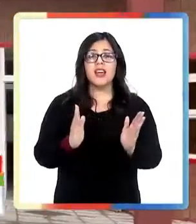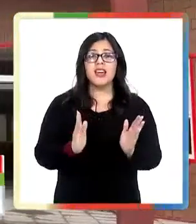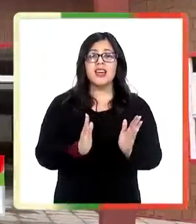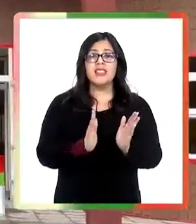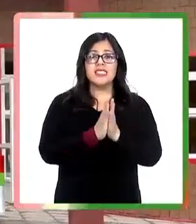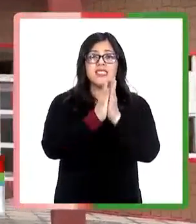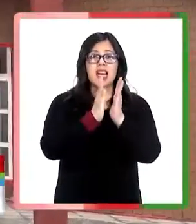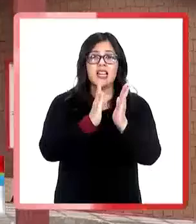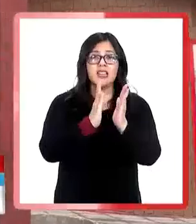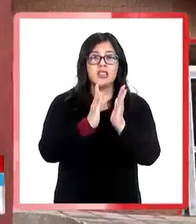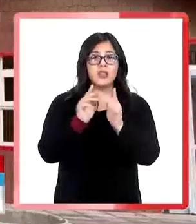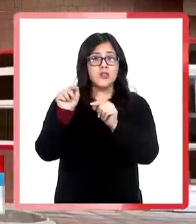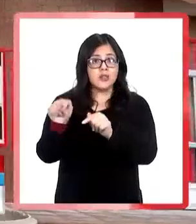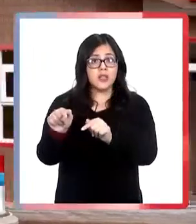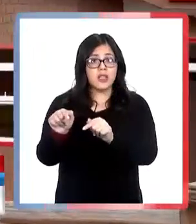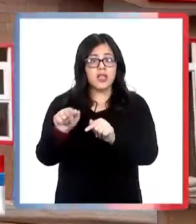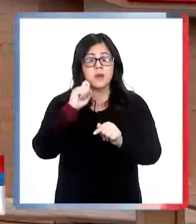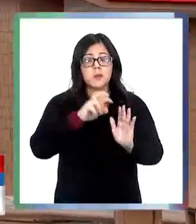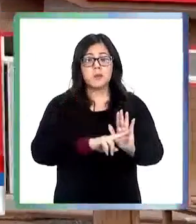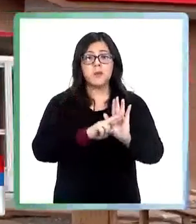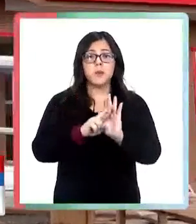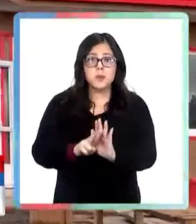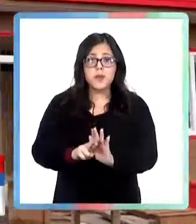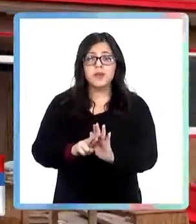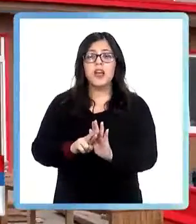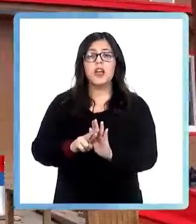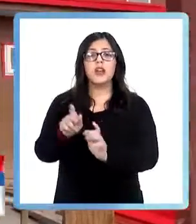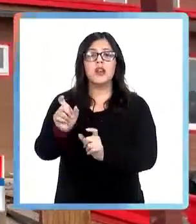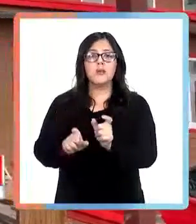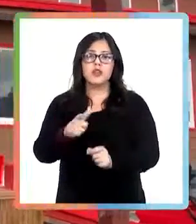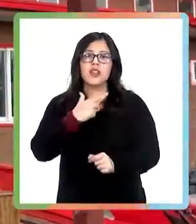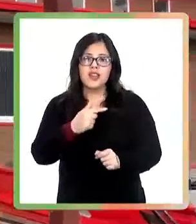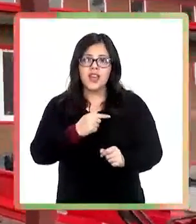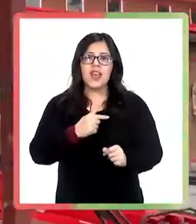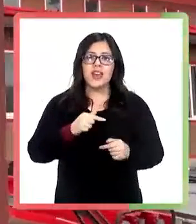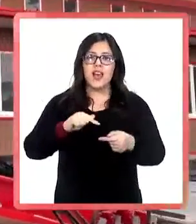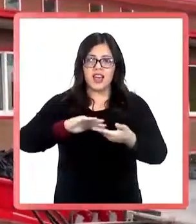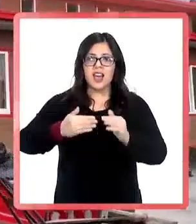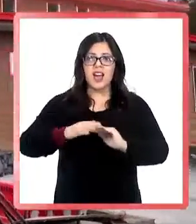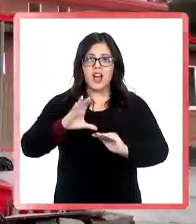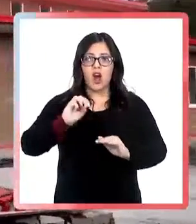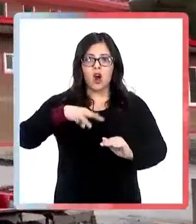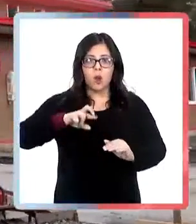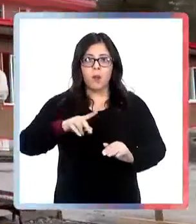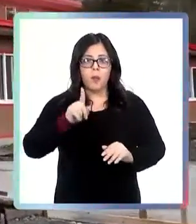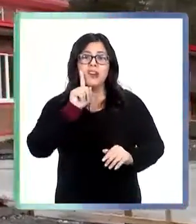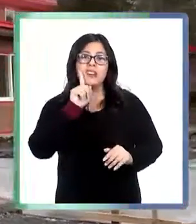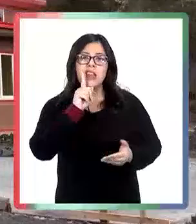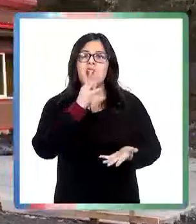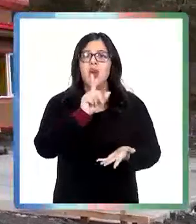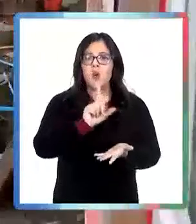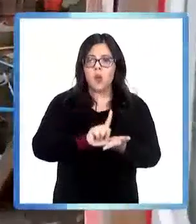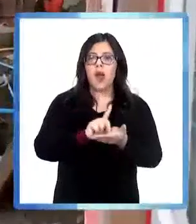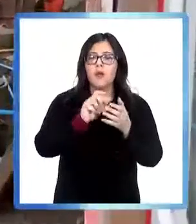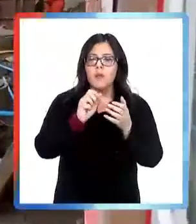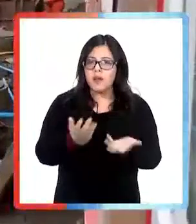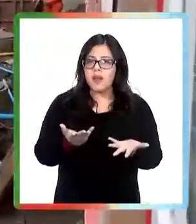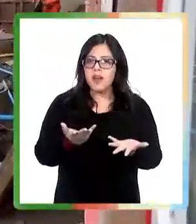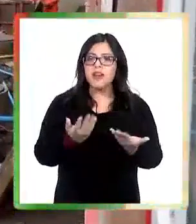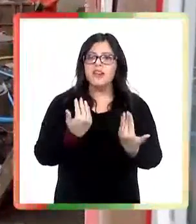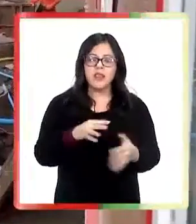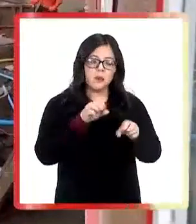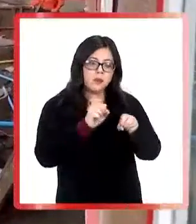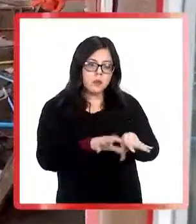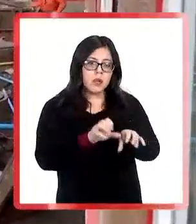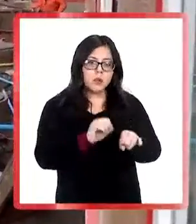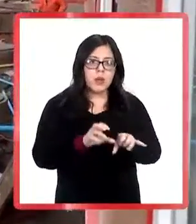de Compu representa el profundo anhelo de la comunidad educativa de Compu de contar con un recinto donde poder realizar su labor pedagógica